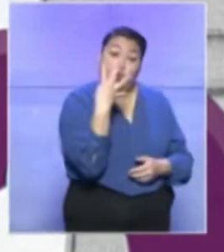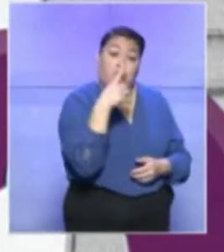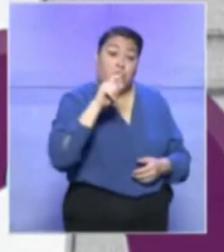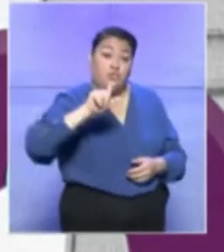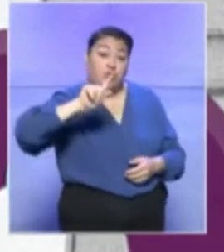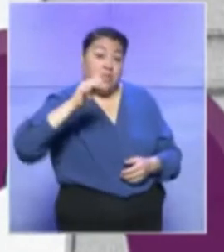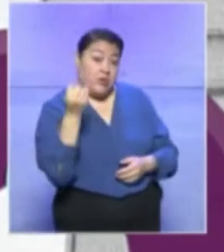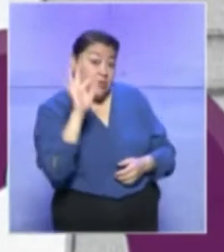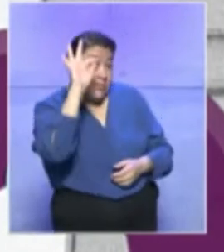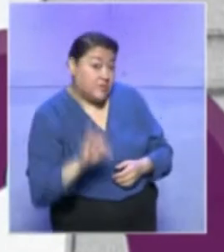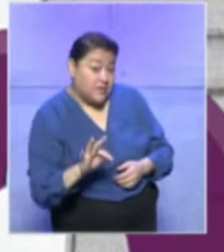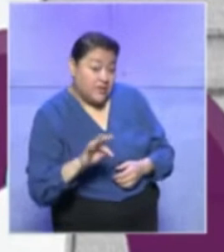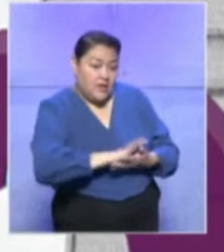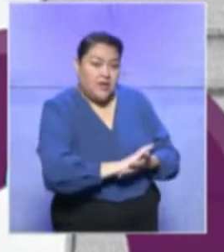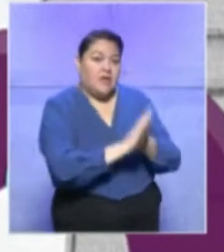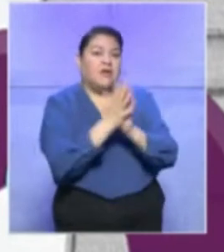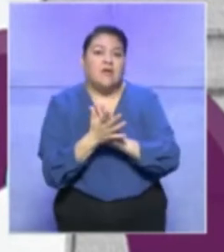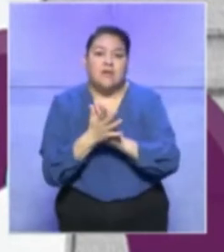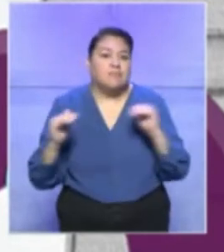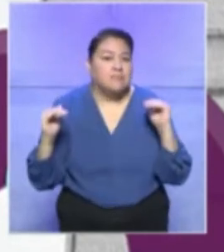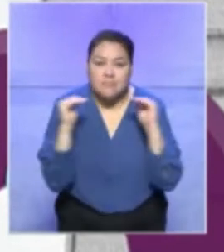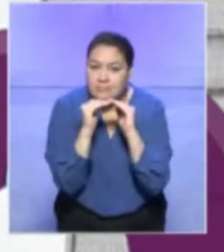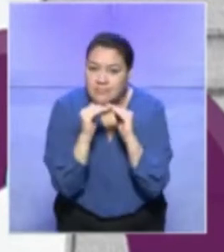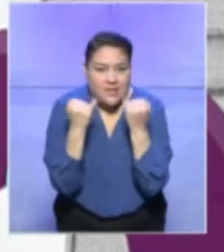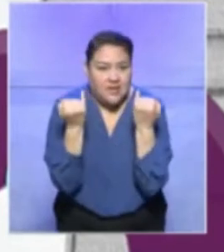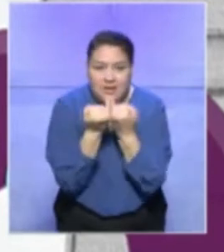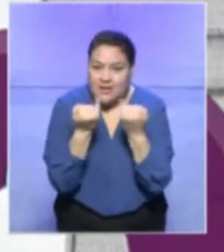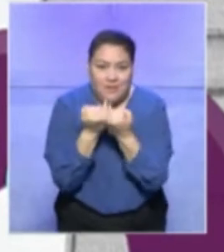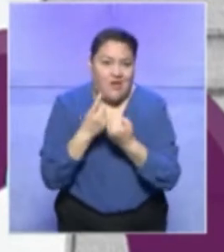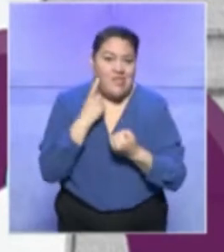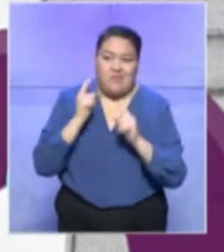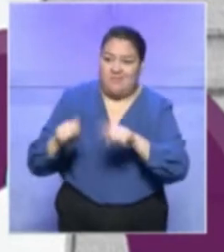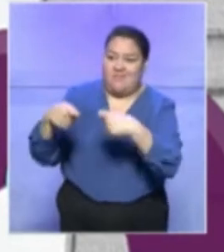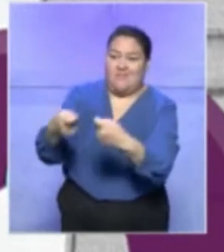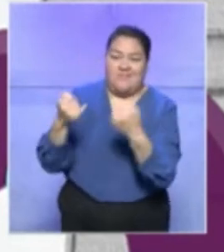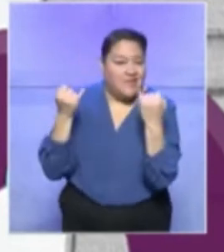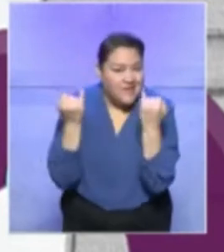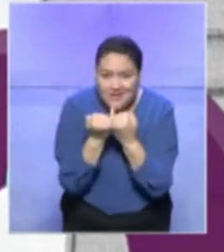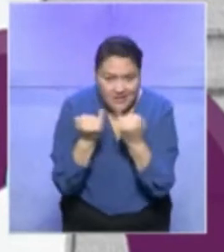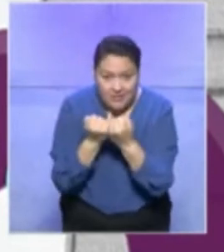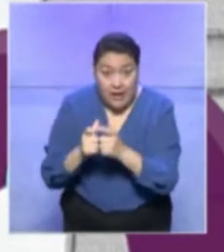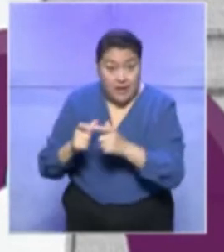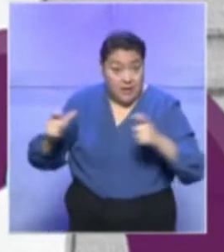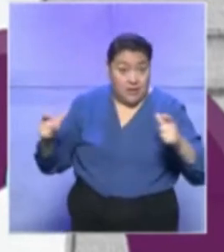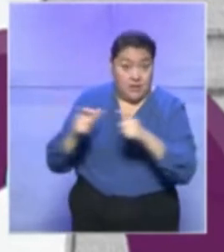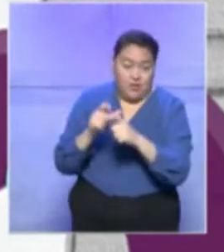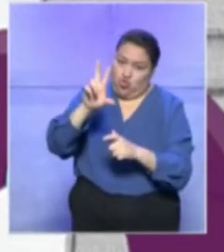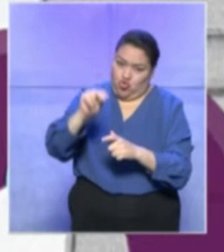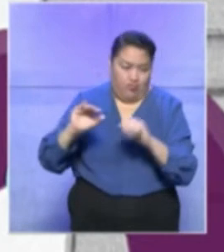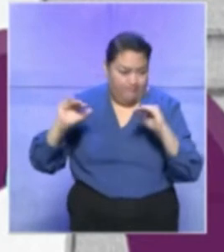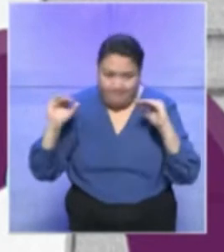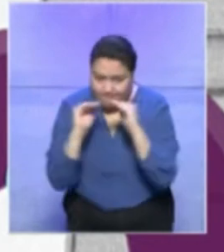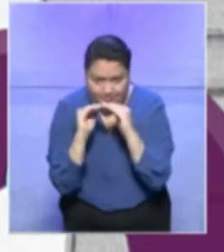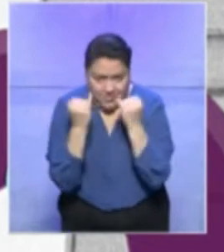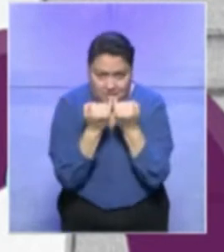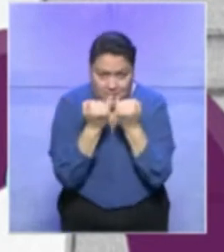54.69% de los votos, le corresponde exactamente el mismo porcentaje de curules en la Cámara, no más, no menos. A esto en la